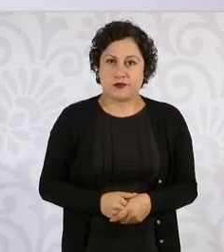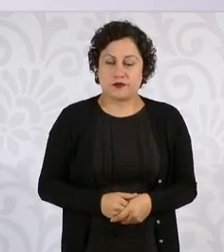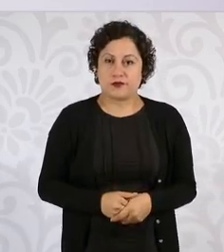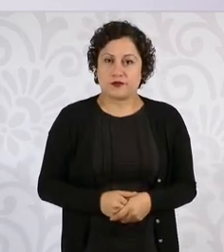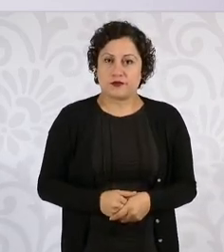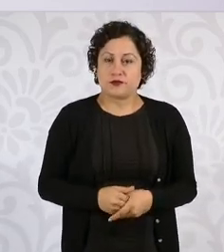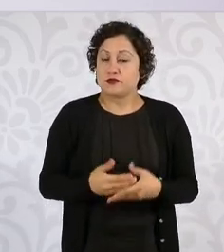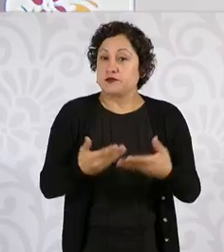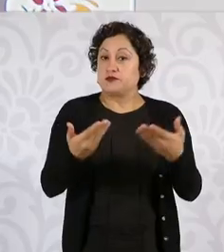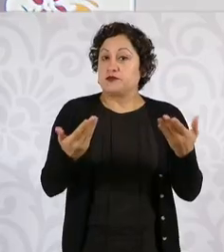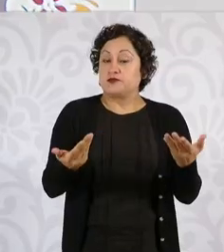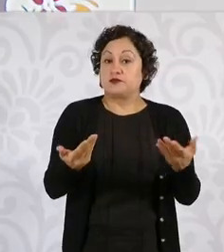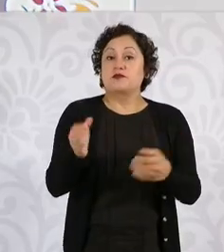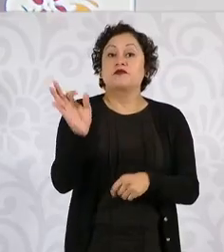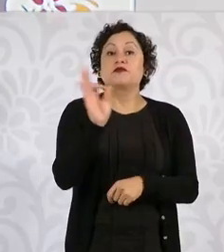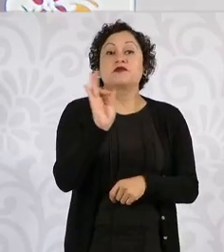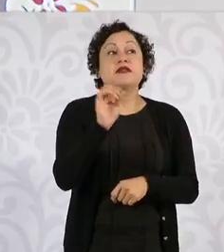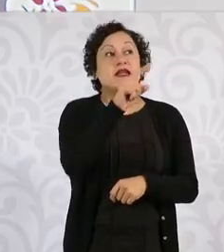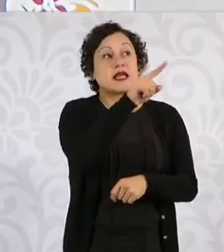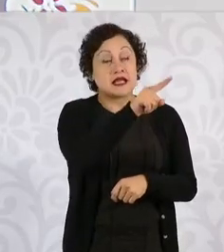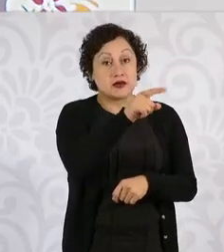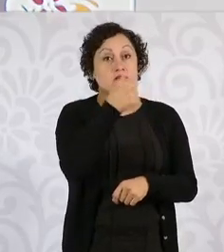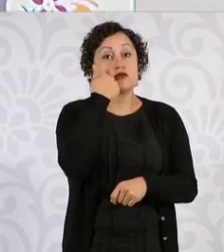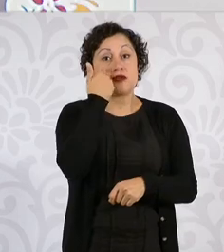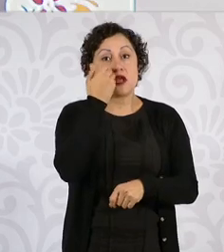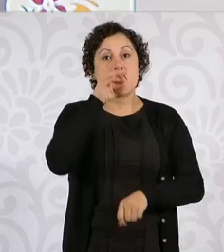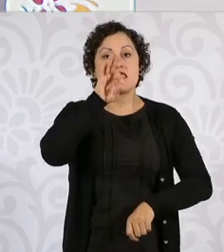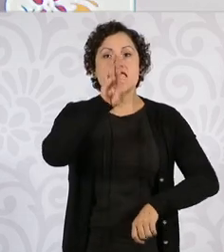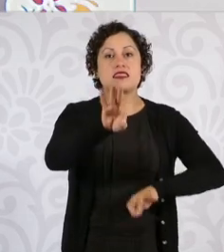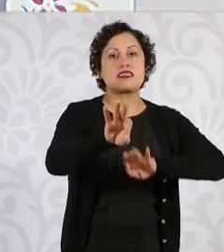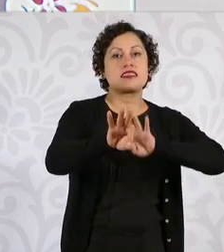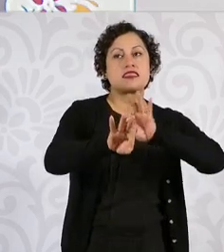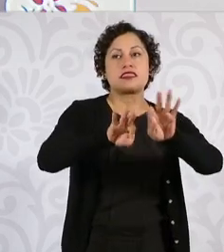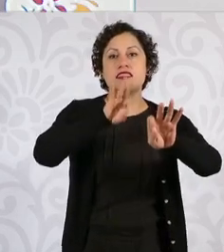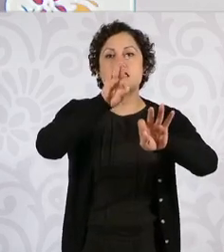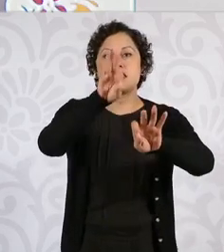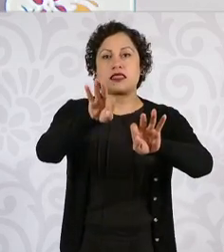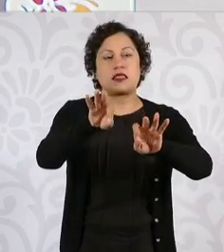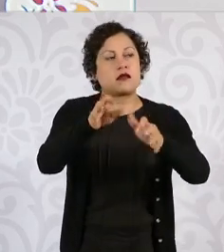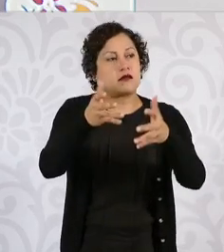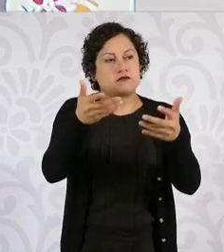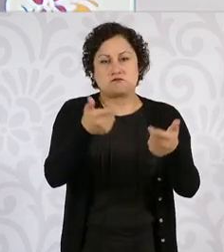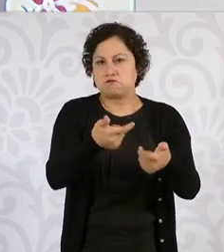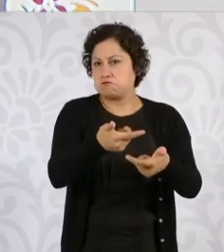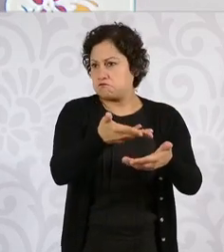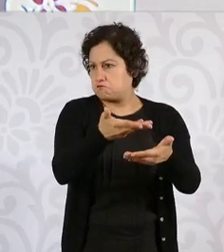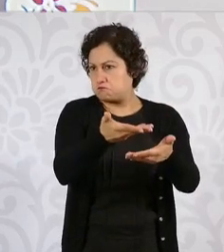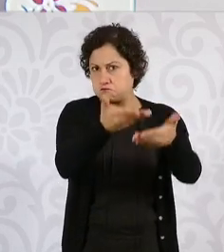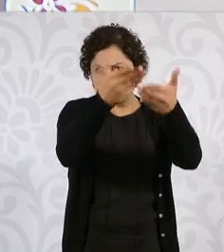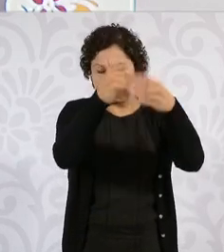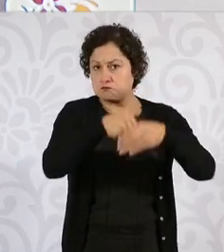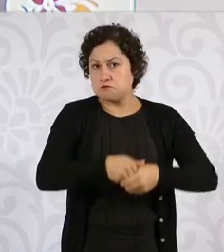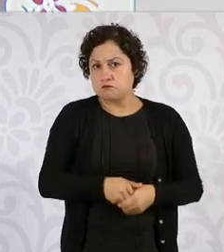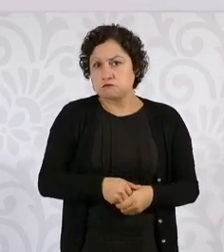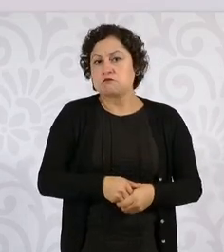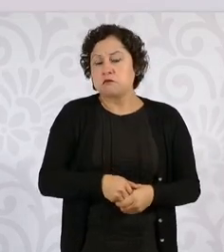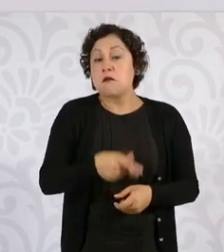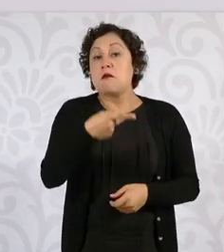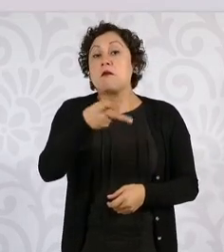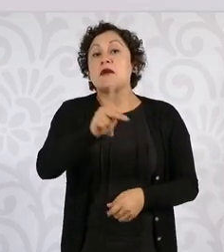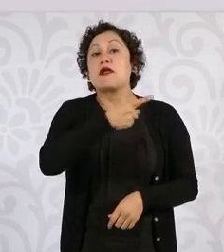si quieren denostar, porque van a seguir denostando, pero nosotros también pues tenemos nuestro derecho de réplica, por